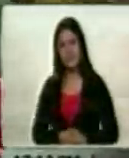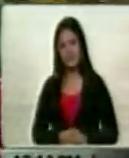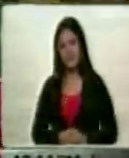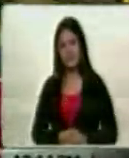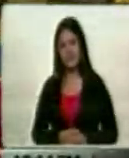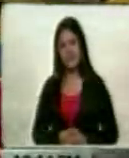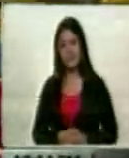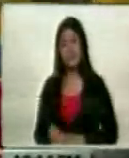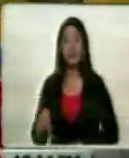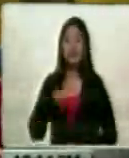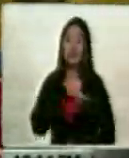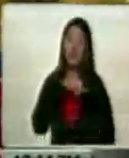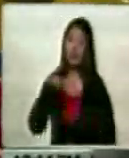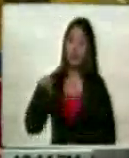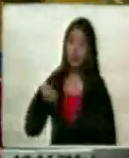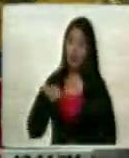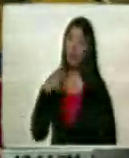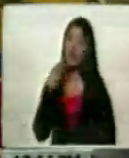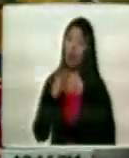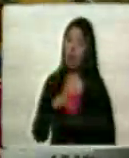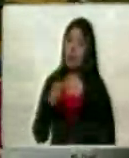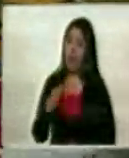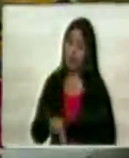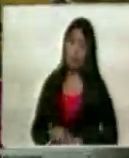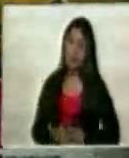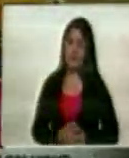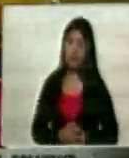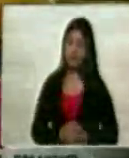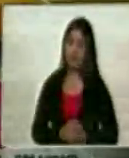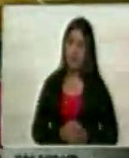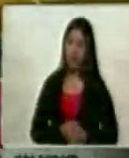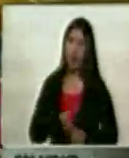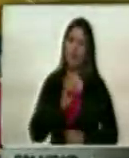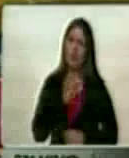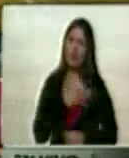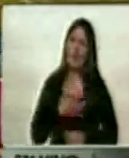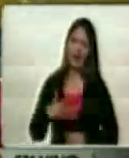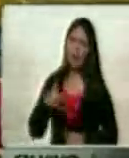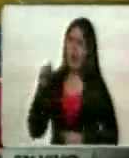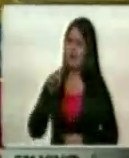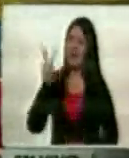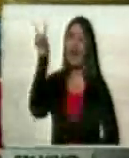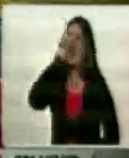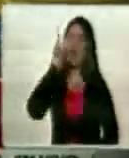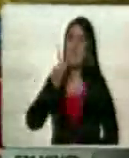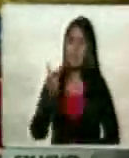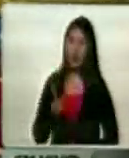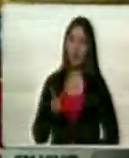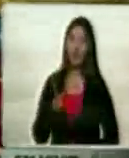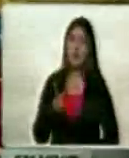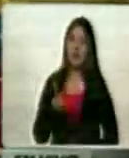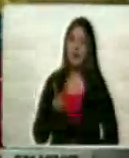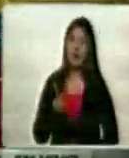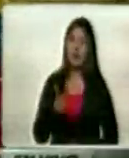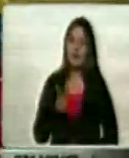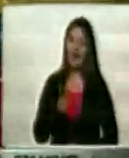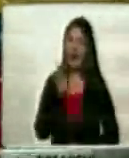Nosotros, los jóvenes, no queremos que se imponga en Venezuela la política del